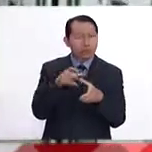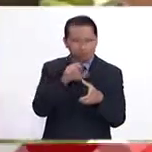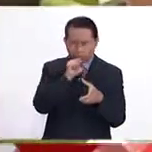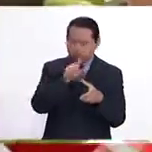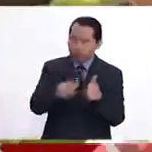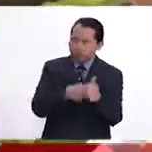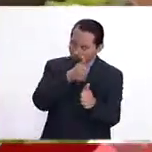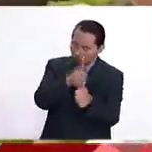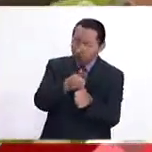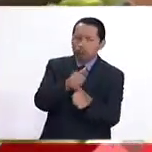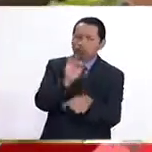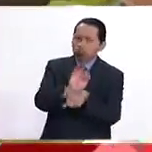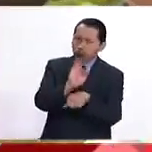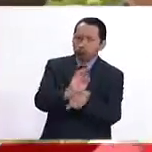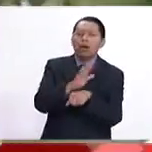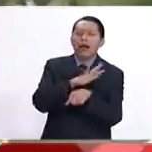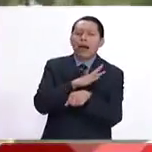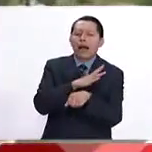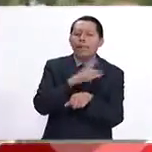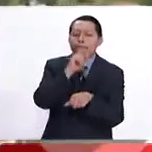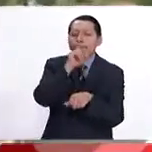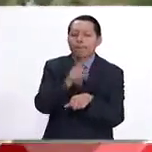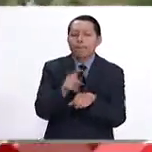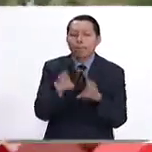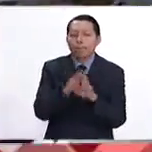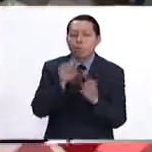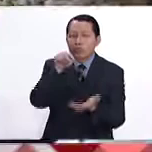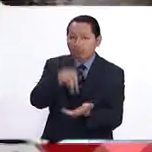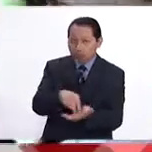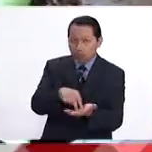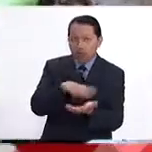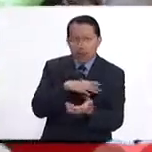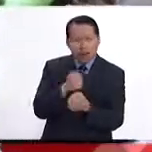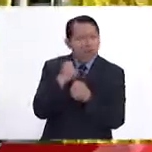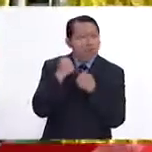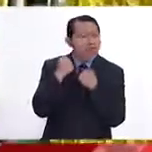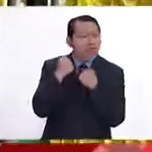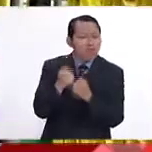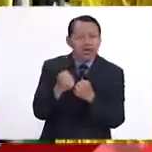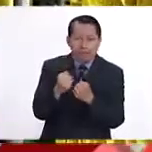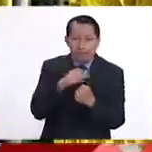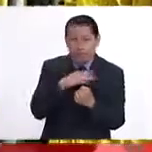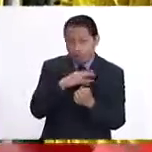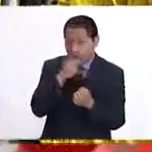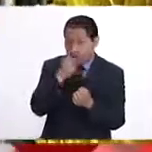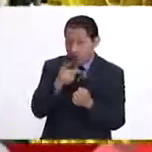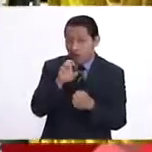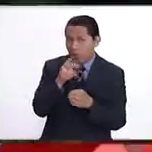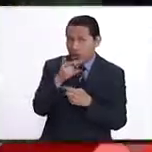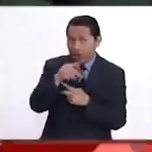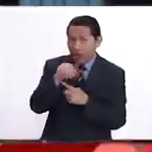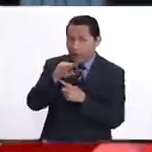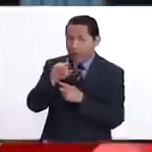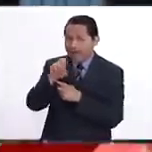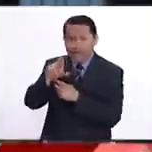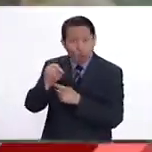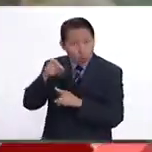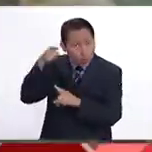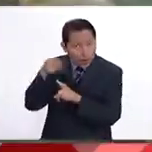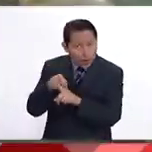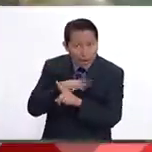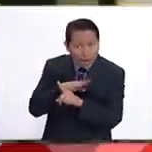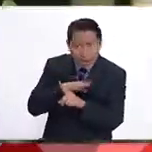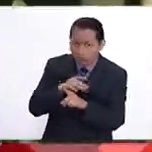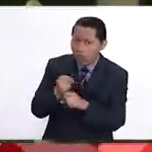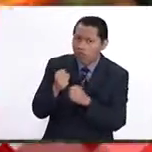adicionalmente, que han tenido una presencia muy impresionante. Yo diría Eugenio Madero en particular ha tenido